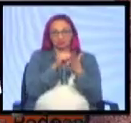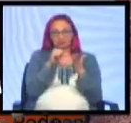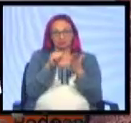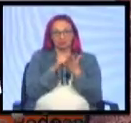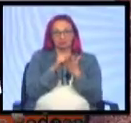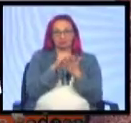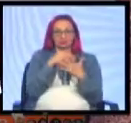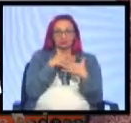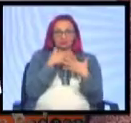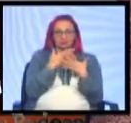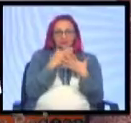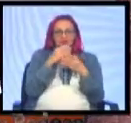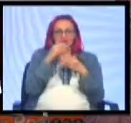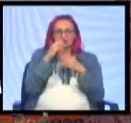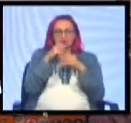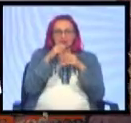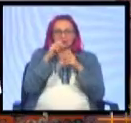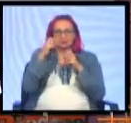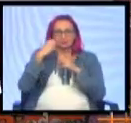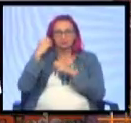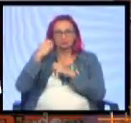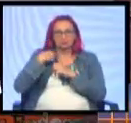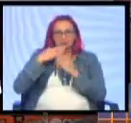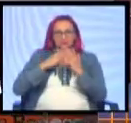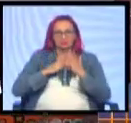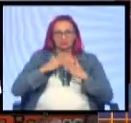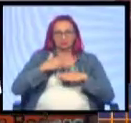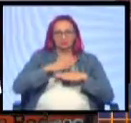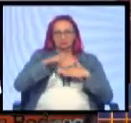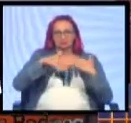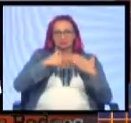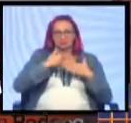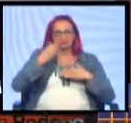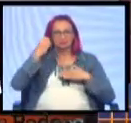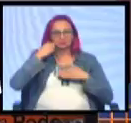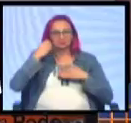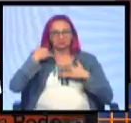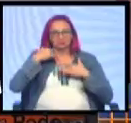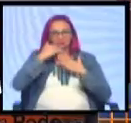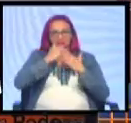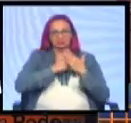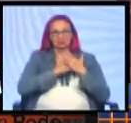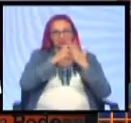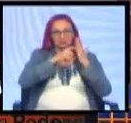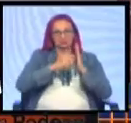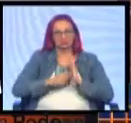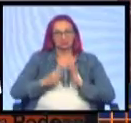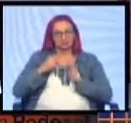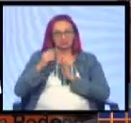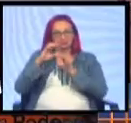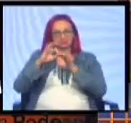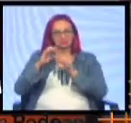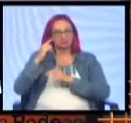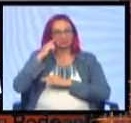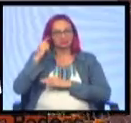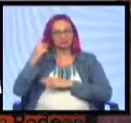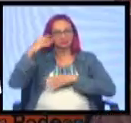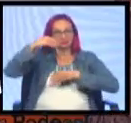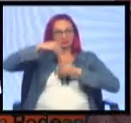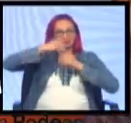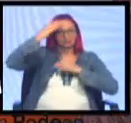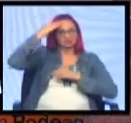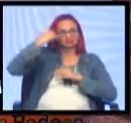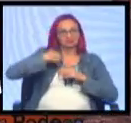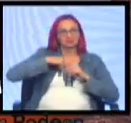hay un manual de criterios, ¿verdad?, donde se tiene acceso a todos los criterios que están ahí y a los requisitos que se requieren para ingresar, porque